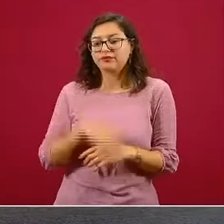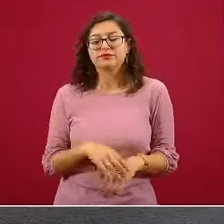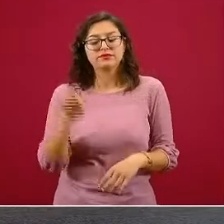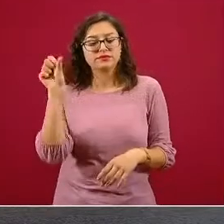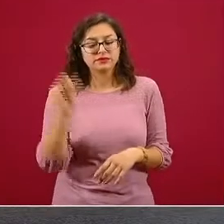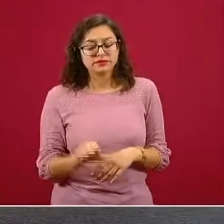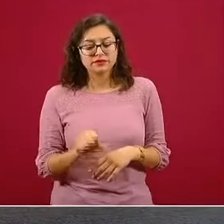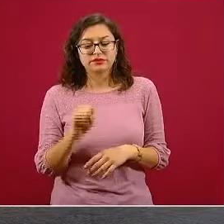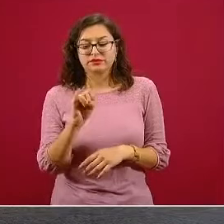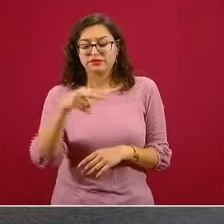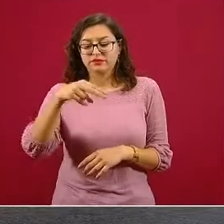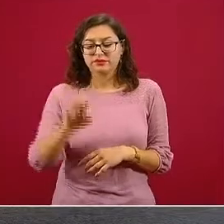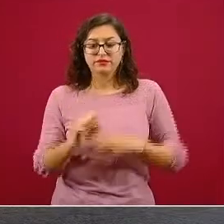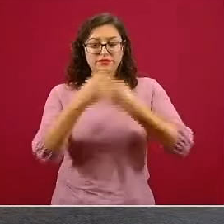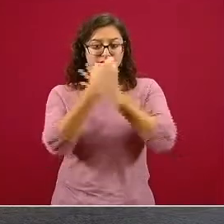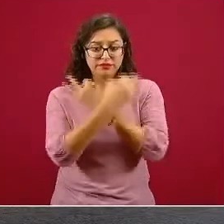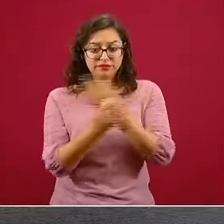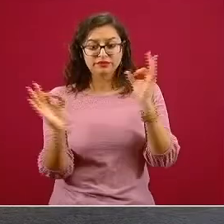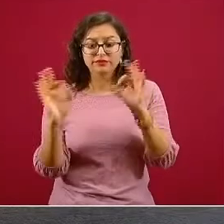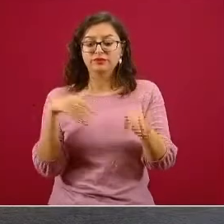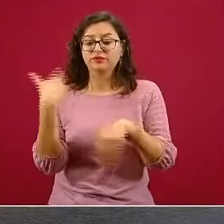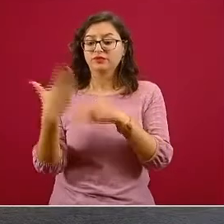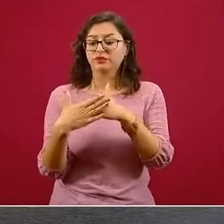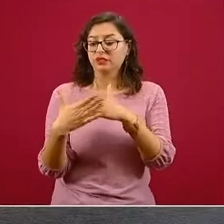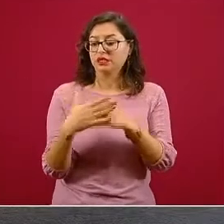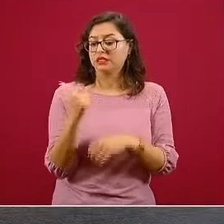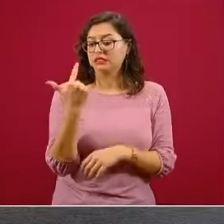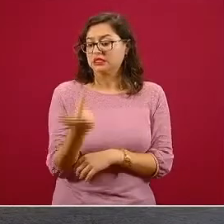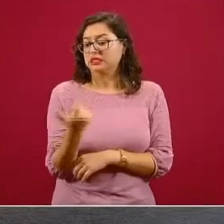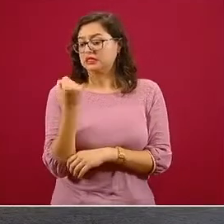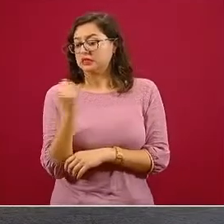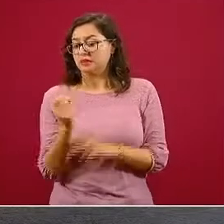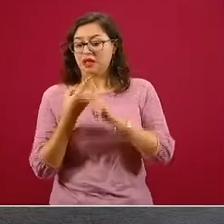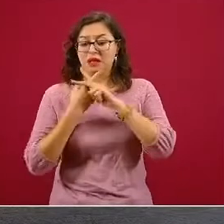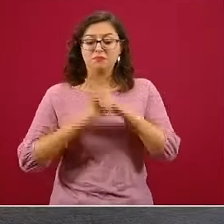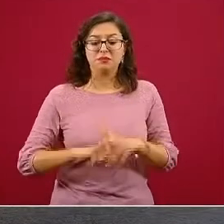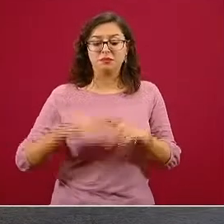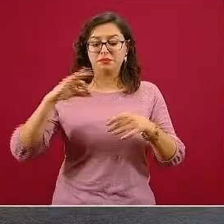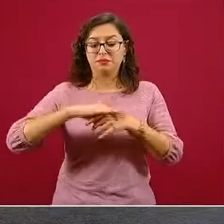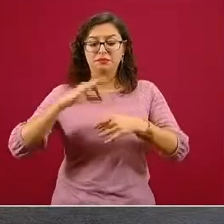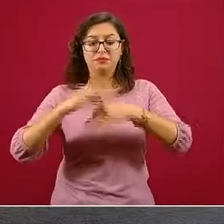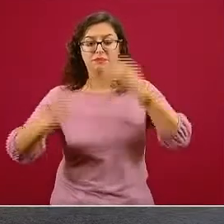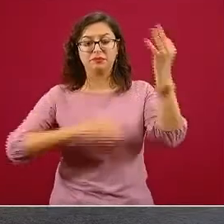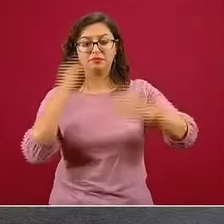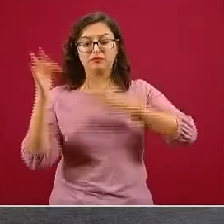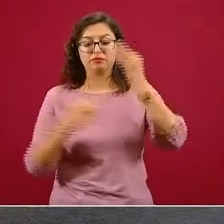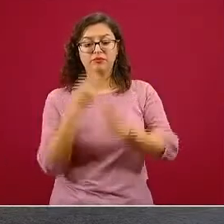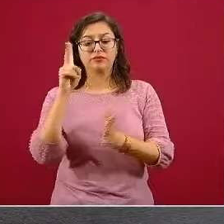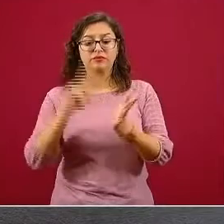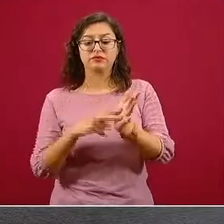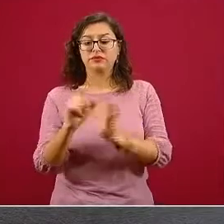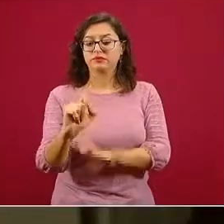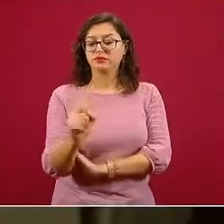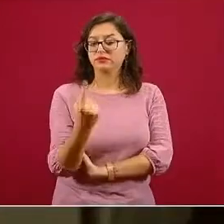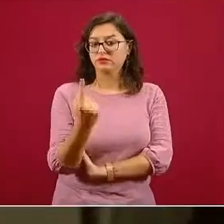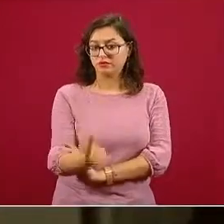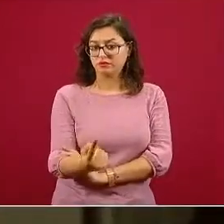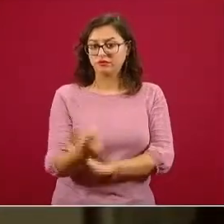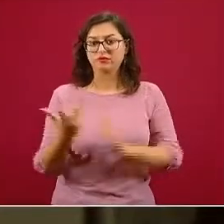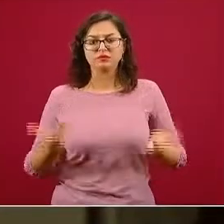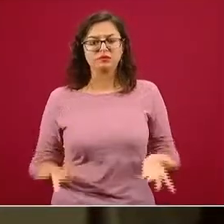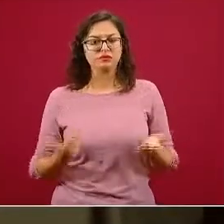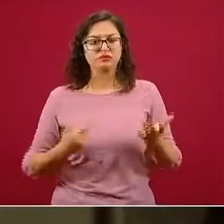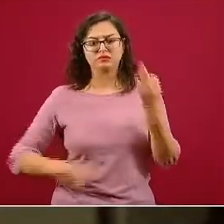Instituto Nacional Electoral anunció que para el 7 de septiembre inicia el proceso electoral del 2021. Para todos se han